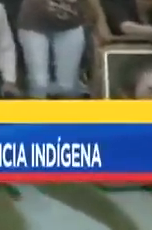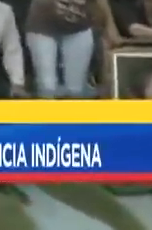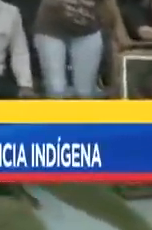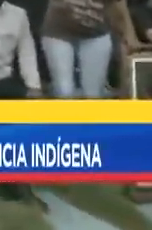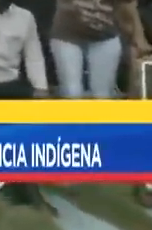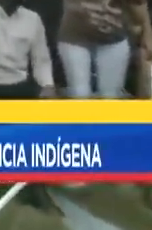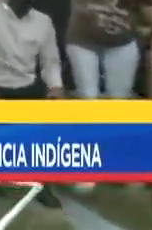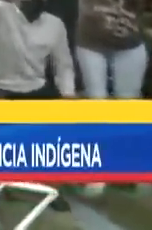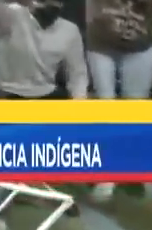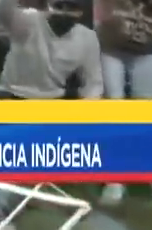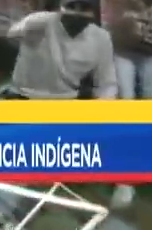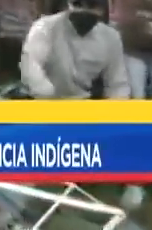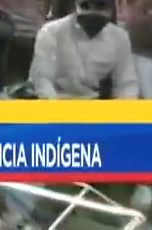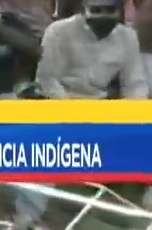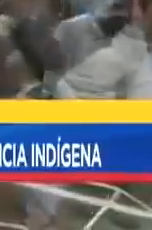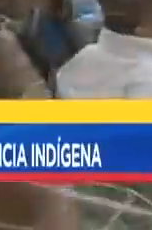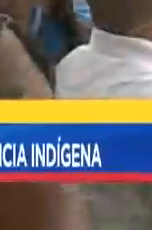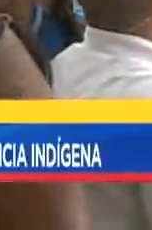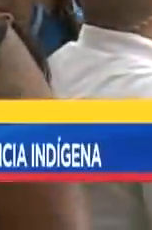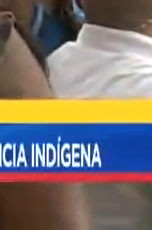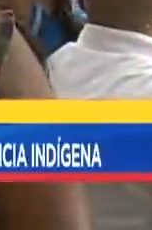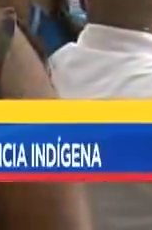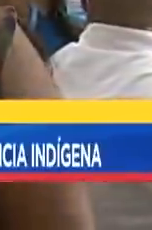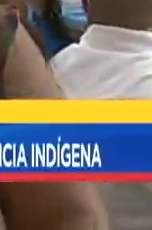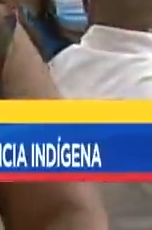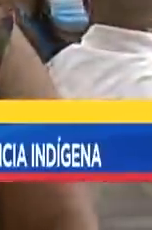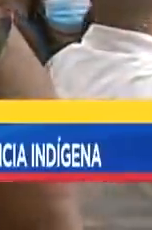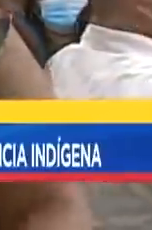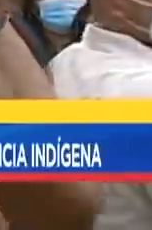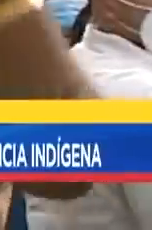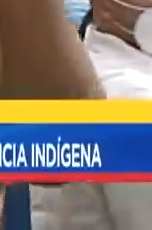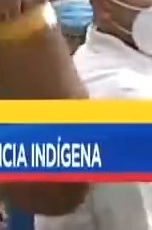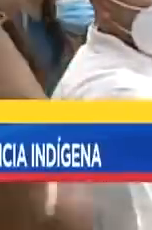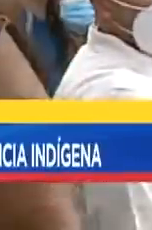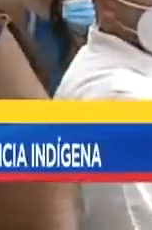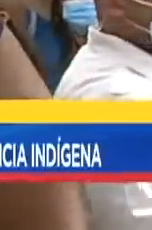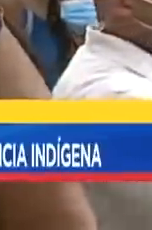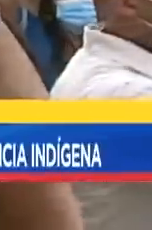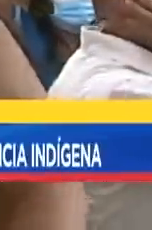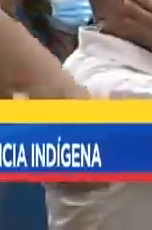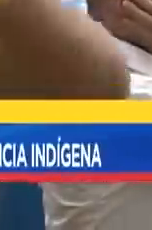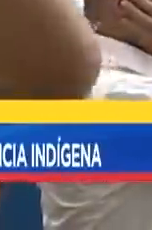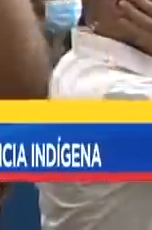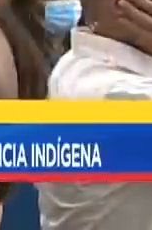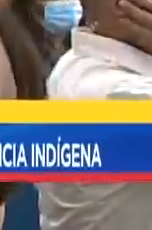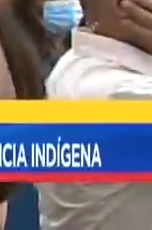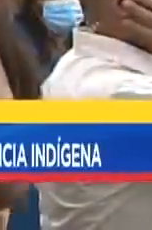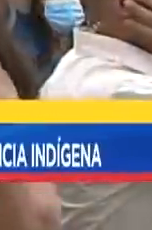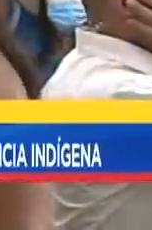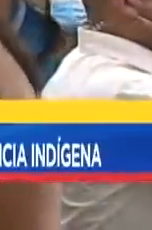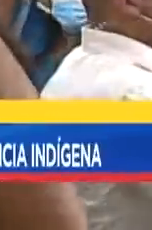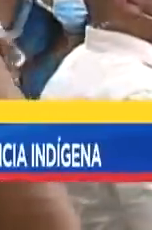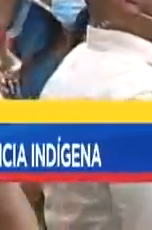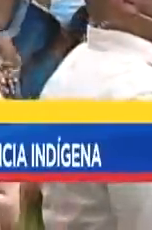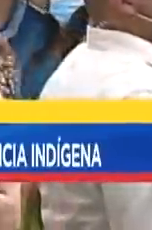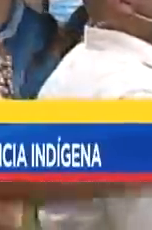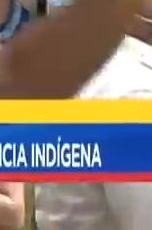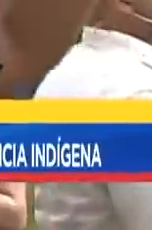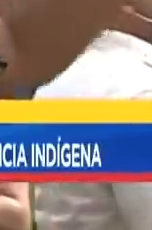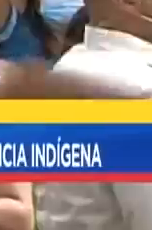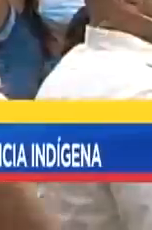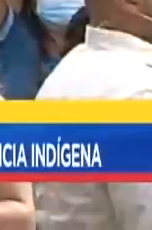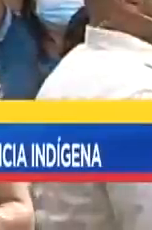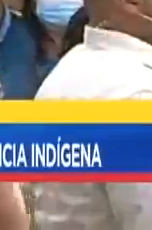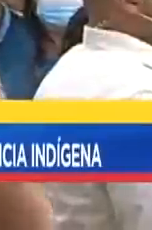venezolano! ¡Que vivan los pueblos originarios! ¡Que viva la ancestralidad! ¡Que viva la espiritualidad